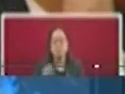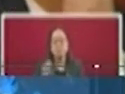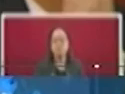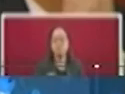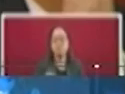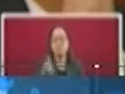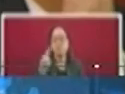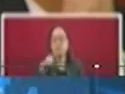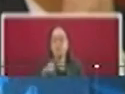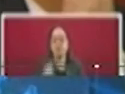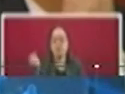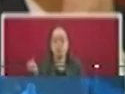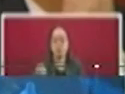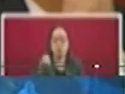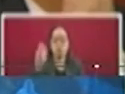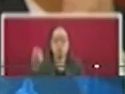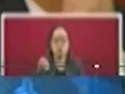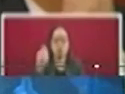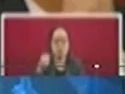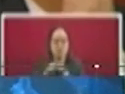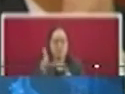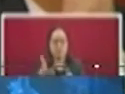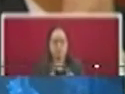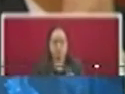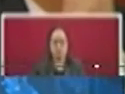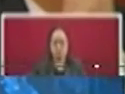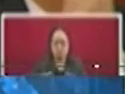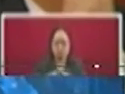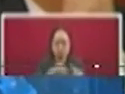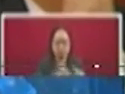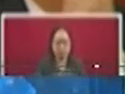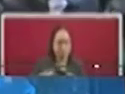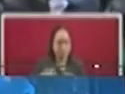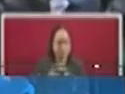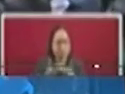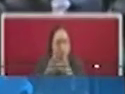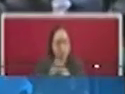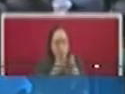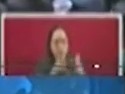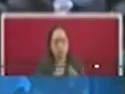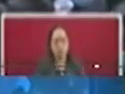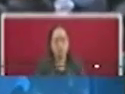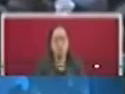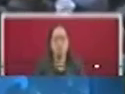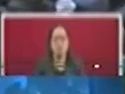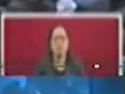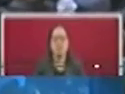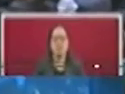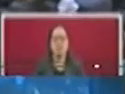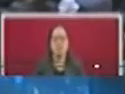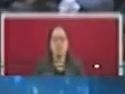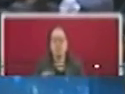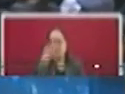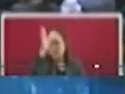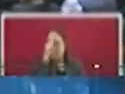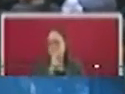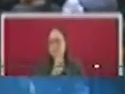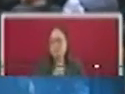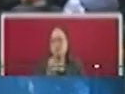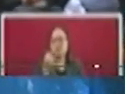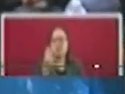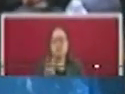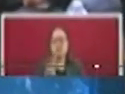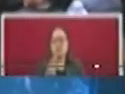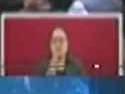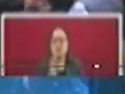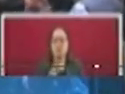Mira, ya anteriormente habíamos visto nosotros algunos intentos. Esto es más que público.